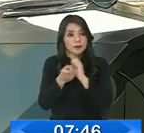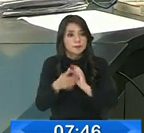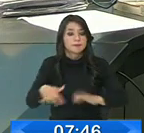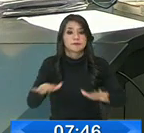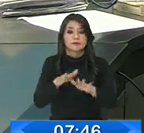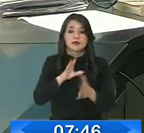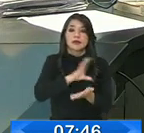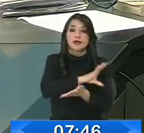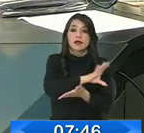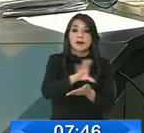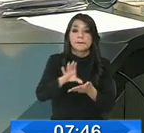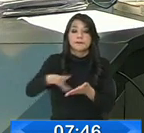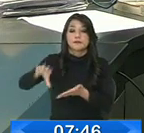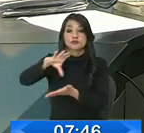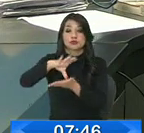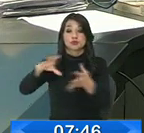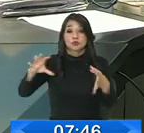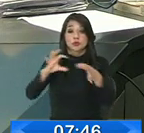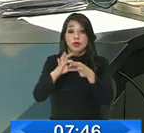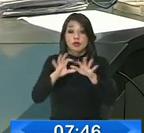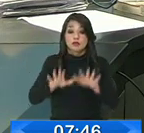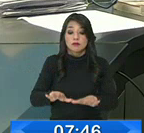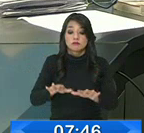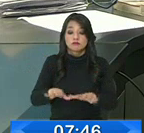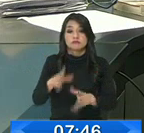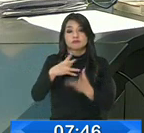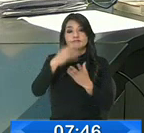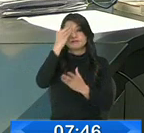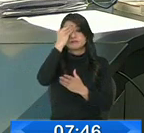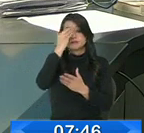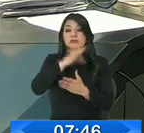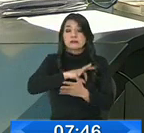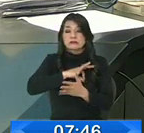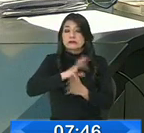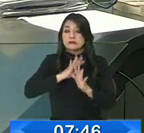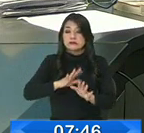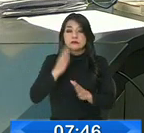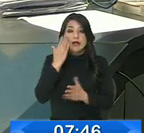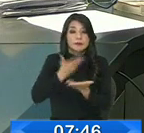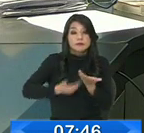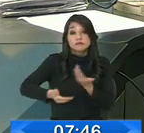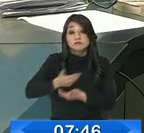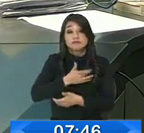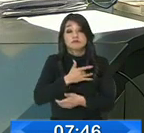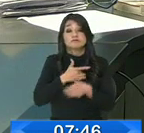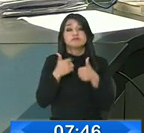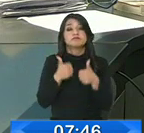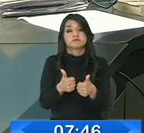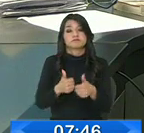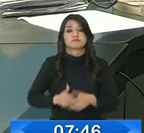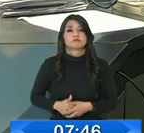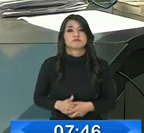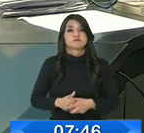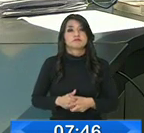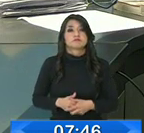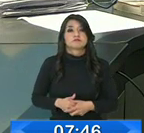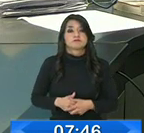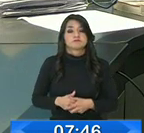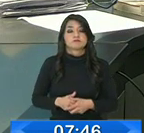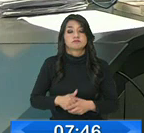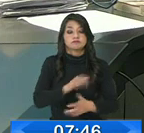ciudad en plataformas de conocimiento recíproco y de llevarnos bien unos con otros, porque el